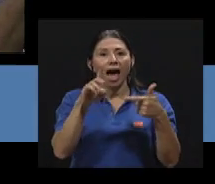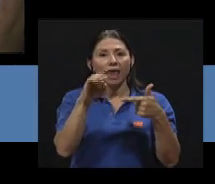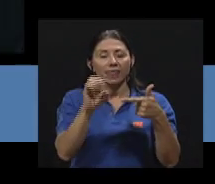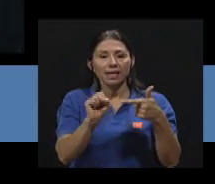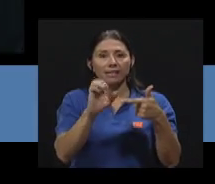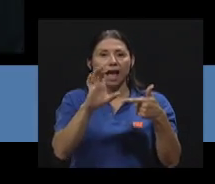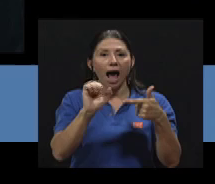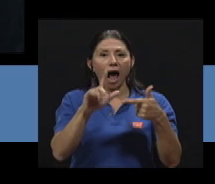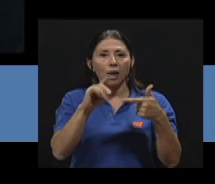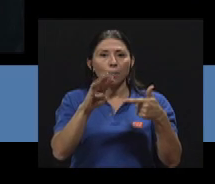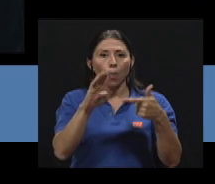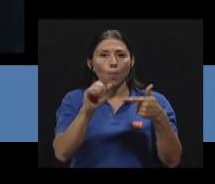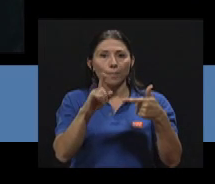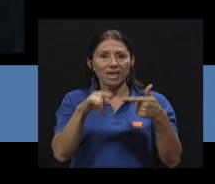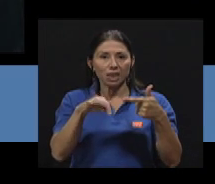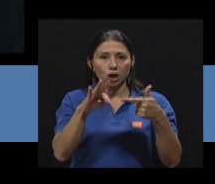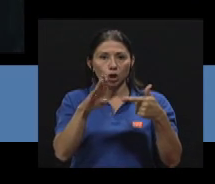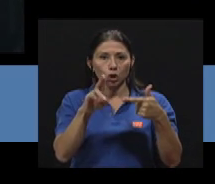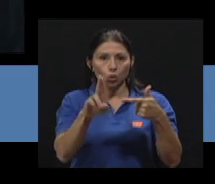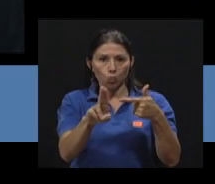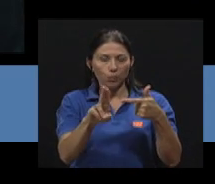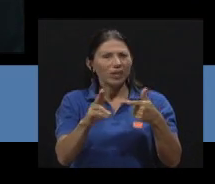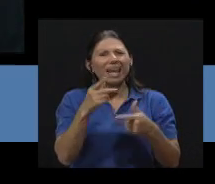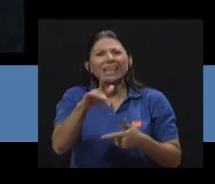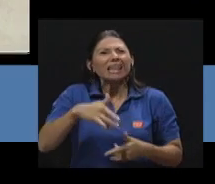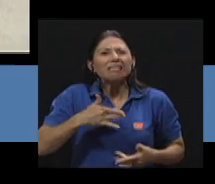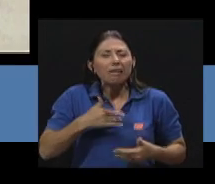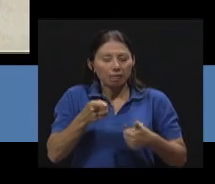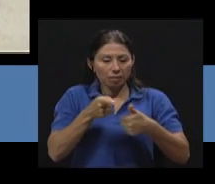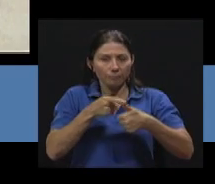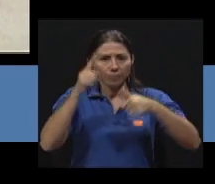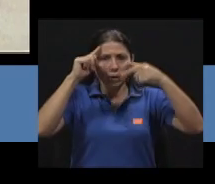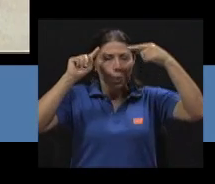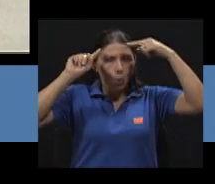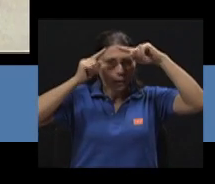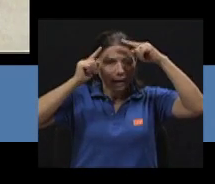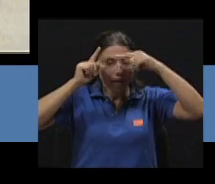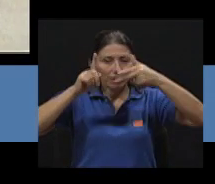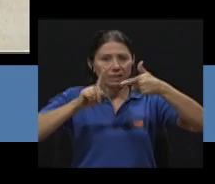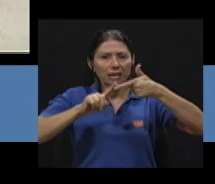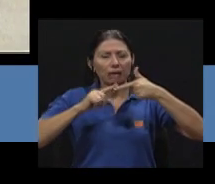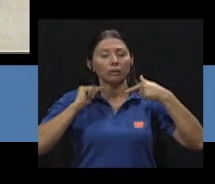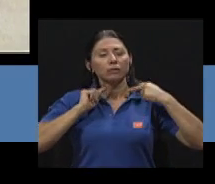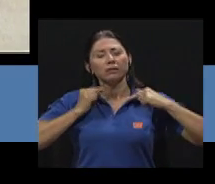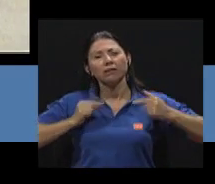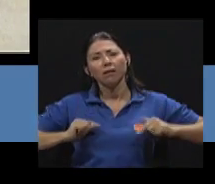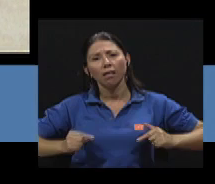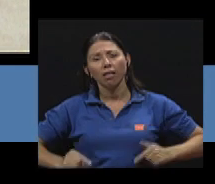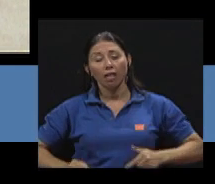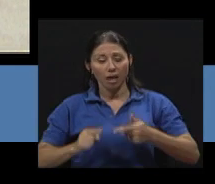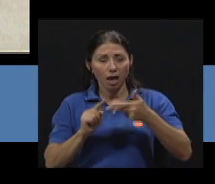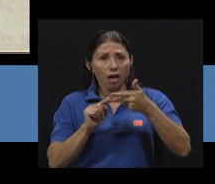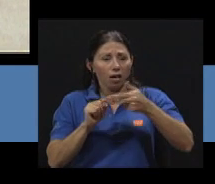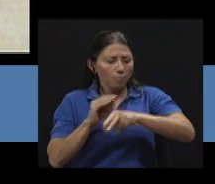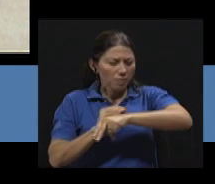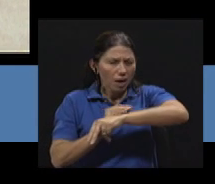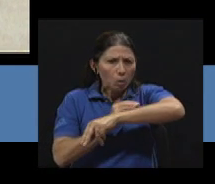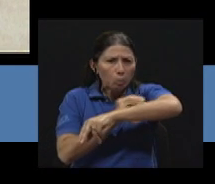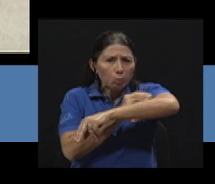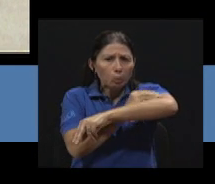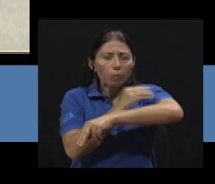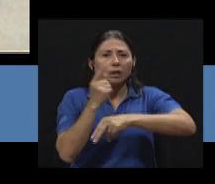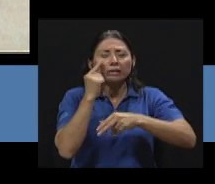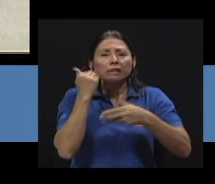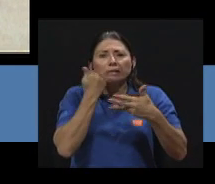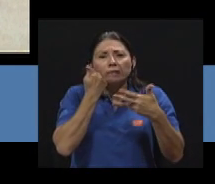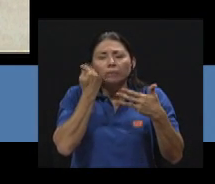síntomas que produce el virus Chikungunya son dolor de cabeza dolor muscular erupciones en la piel fiebre